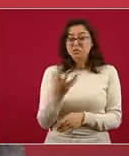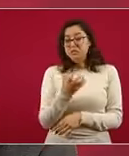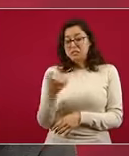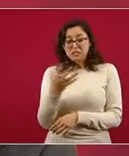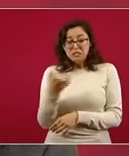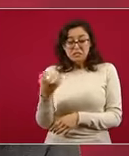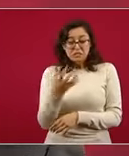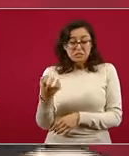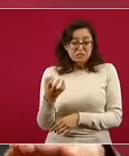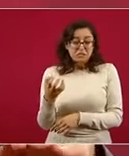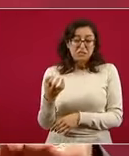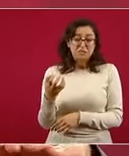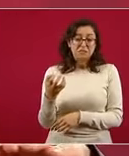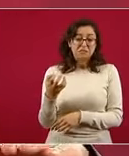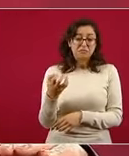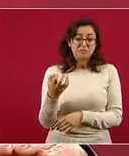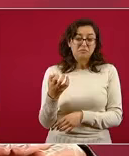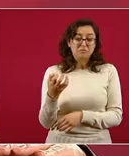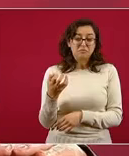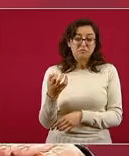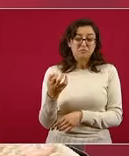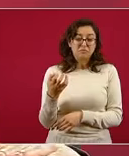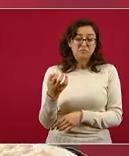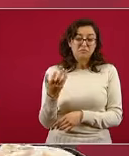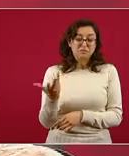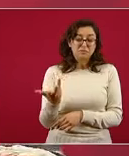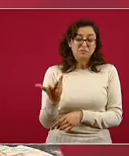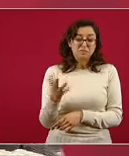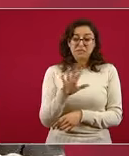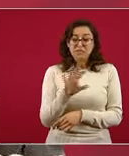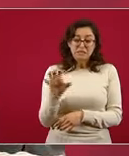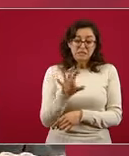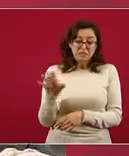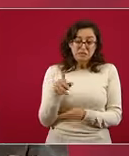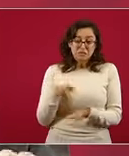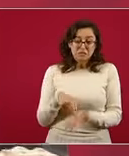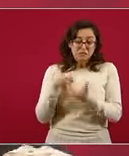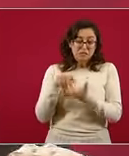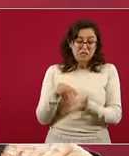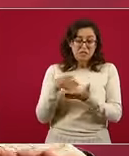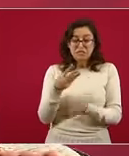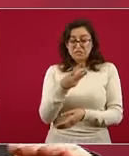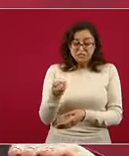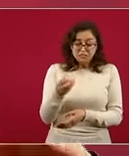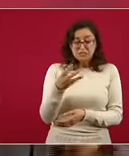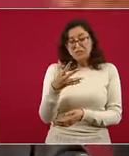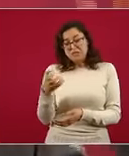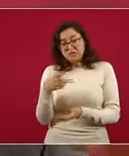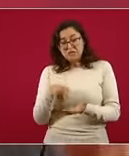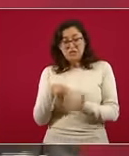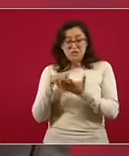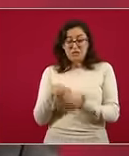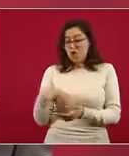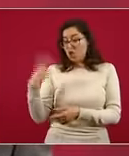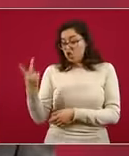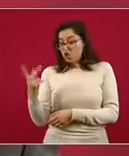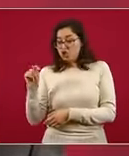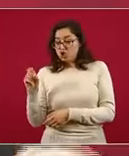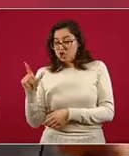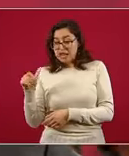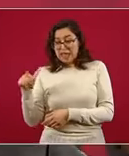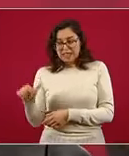500 mil, no, 500 kilogramos, 300 o 500 kilogramos, 2 toneladas,